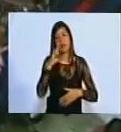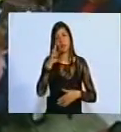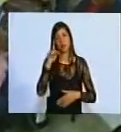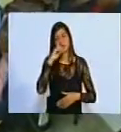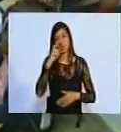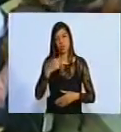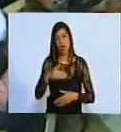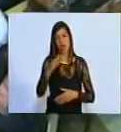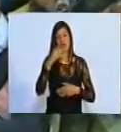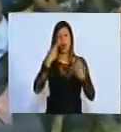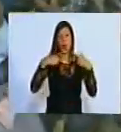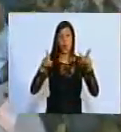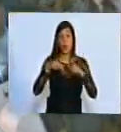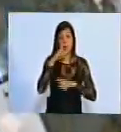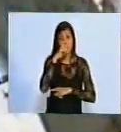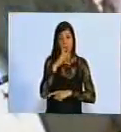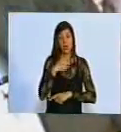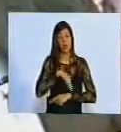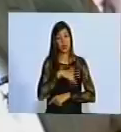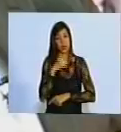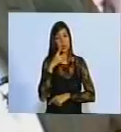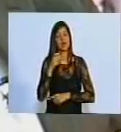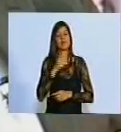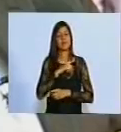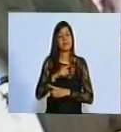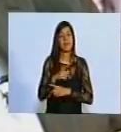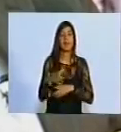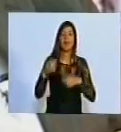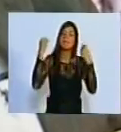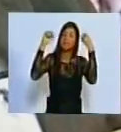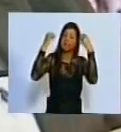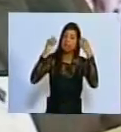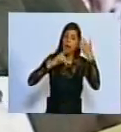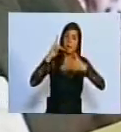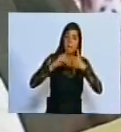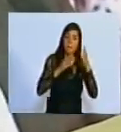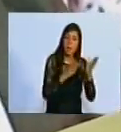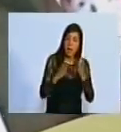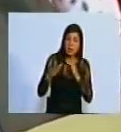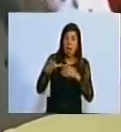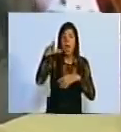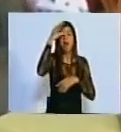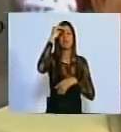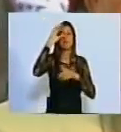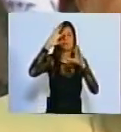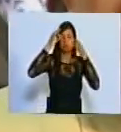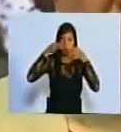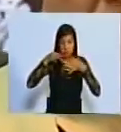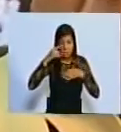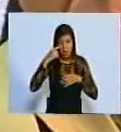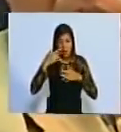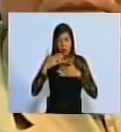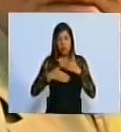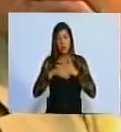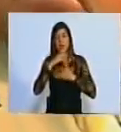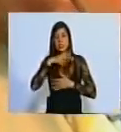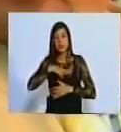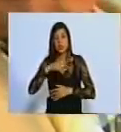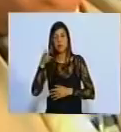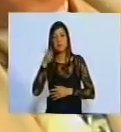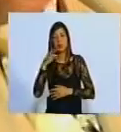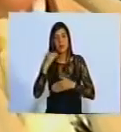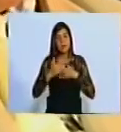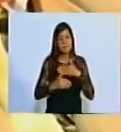años. Creo es oportuno prepararnos para la celebración, para reflexionar con profundidad acerca de los pasos que nos quedan por